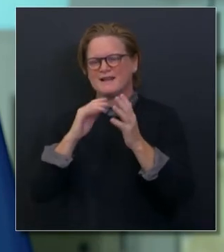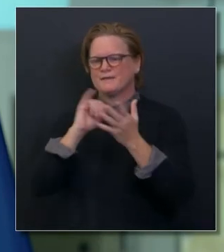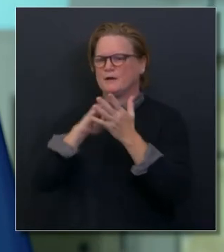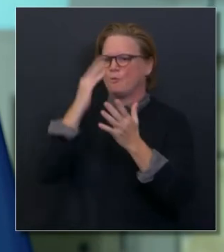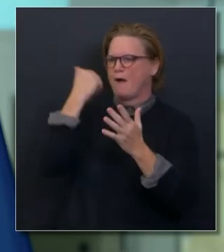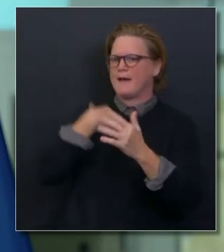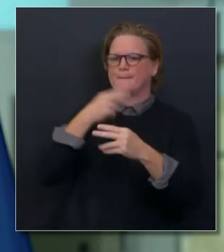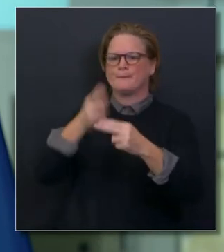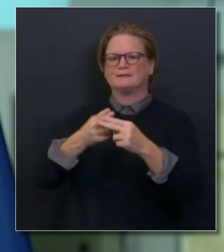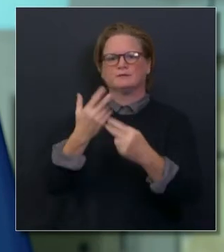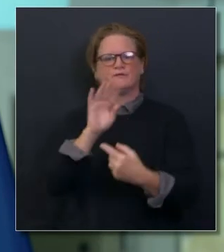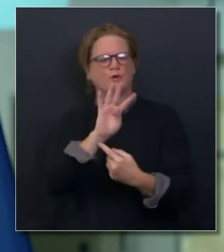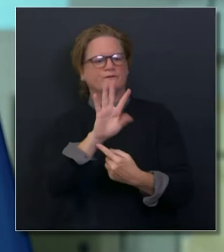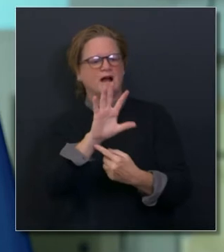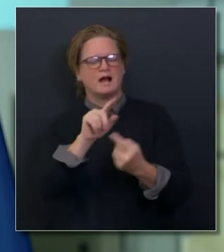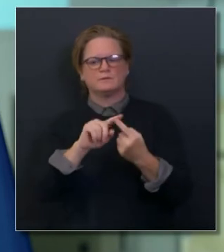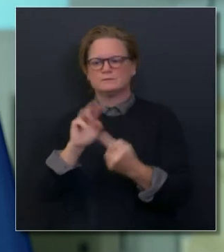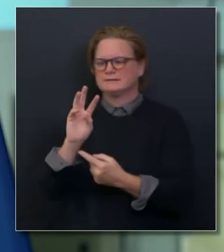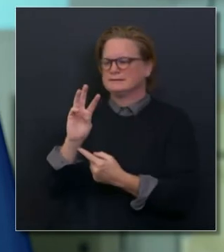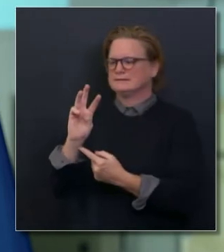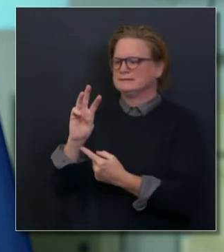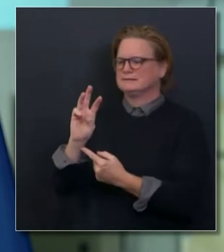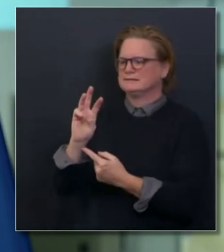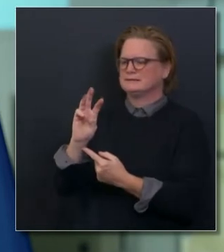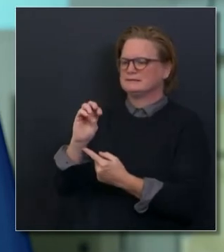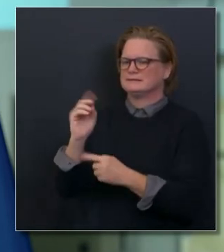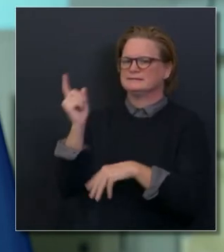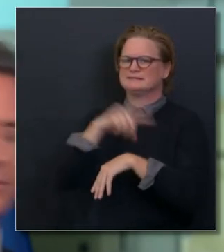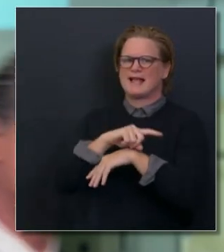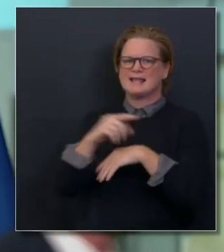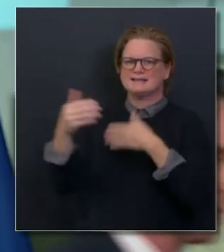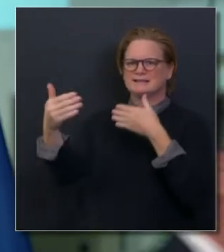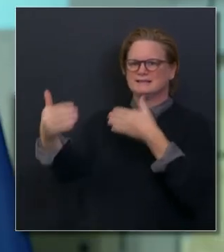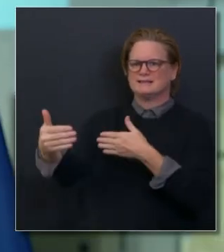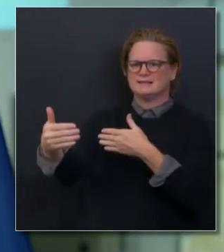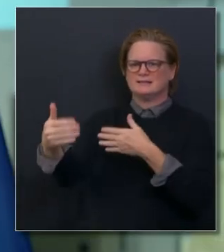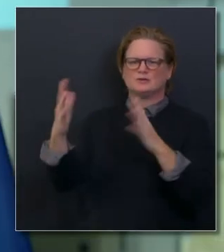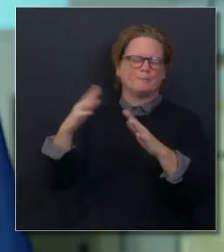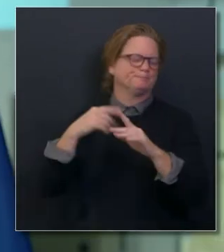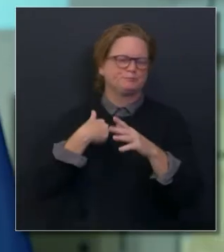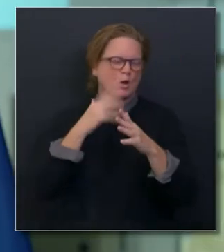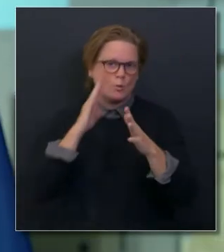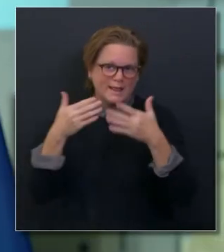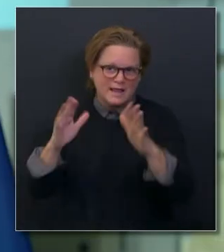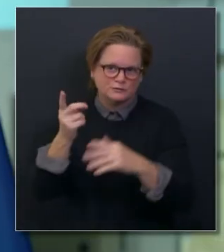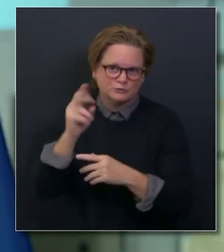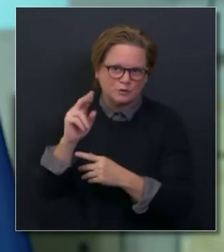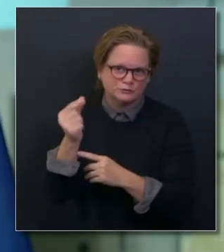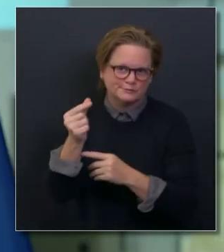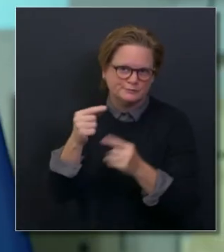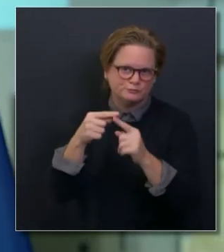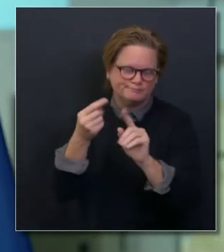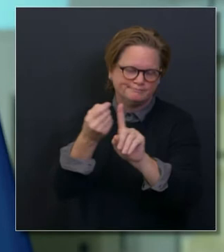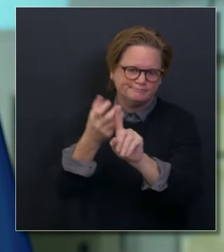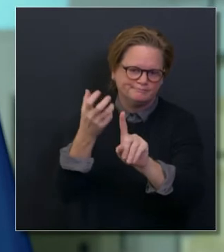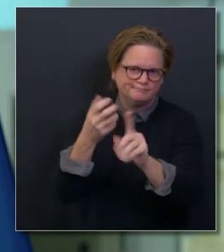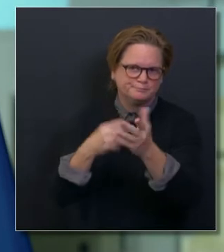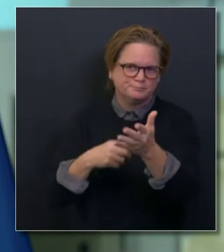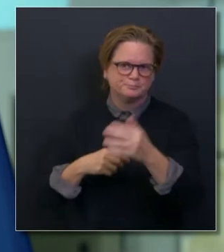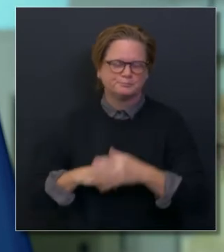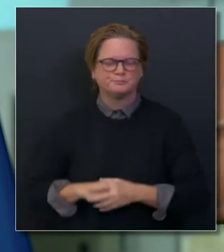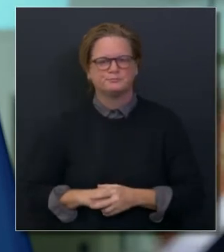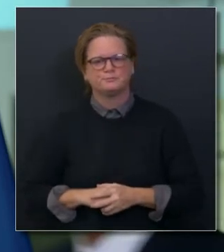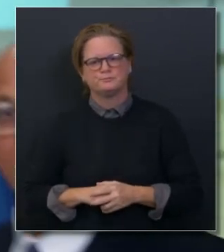desglosadamente de por qué es importante hablar de estos posibles escenarios entrando a